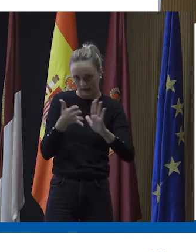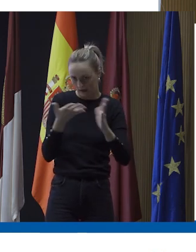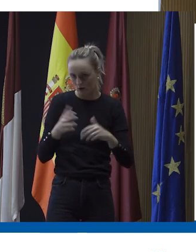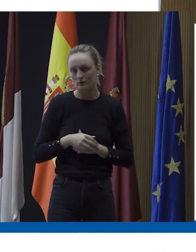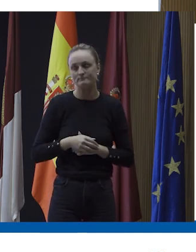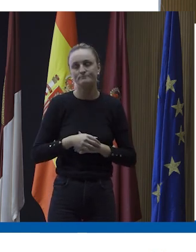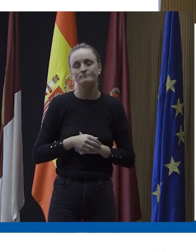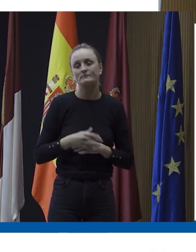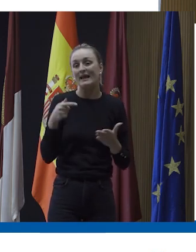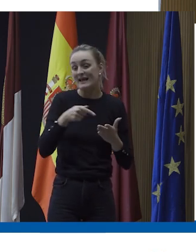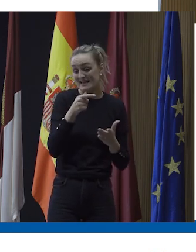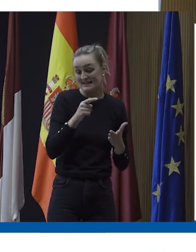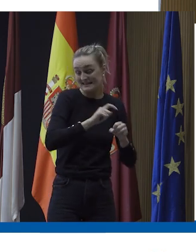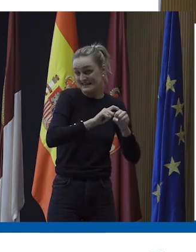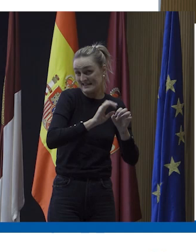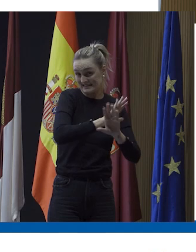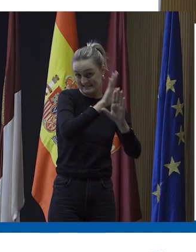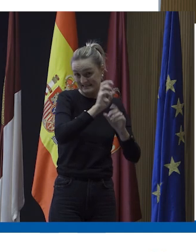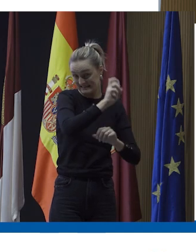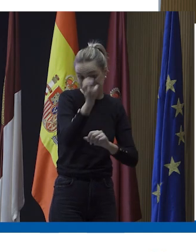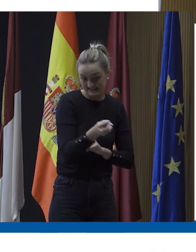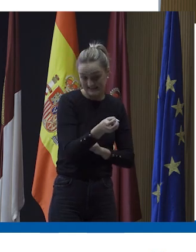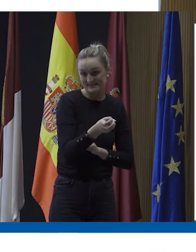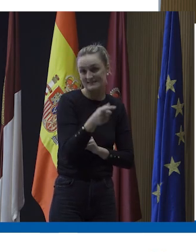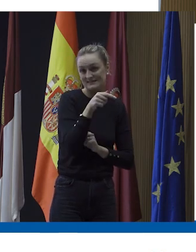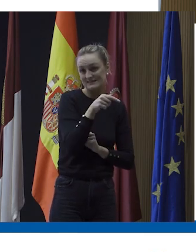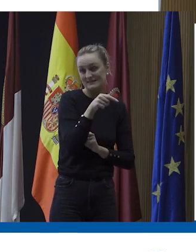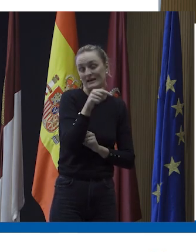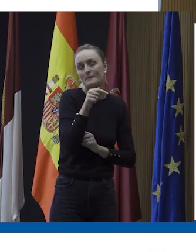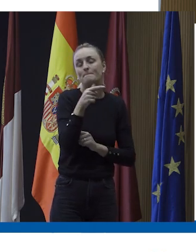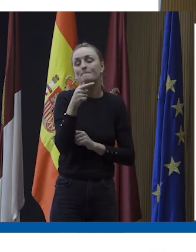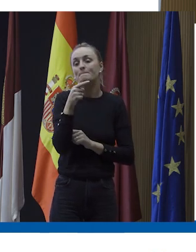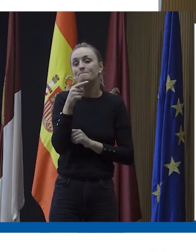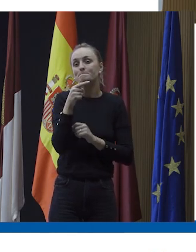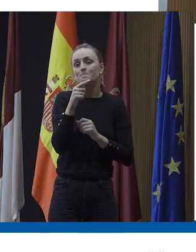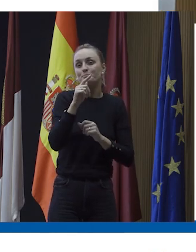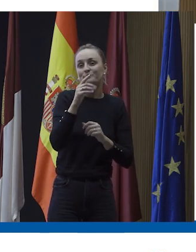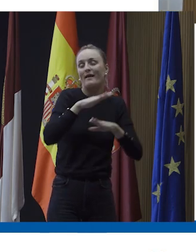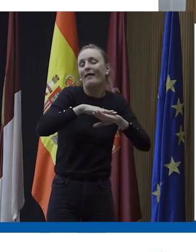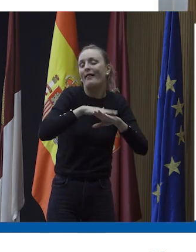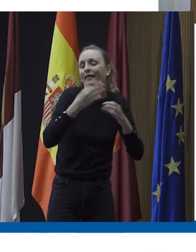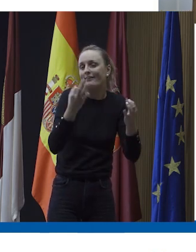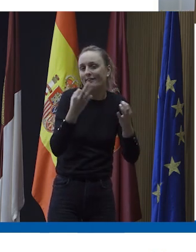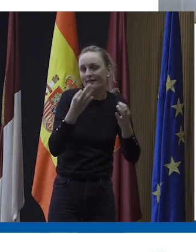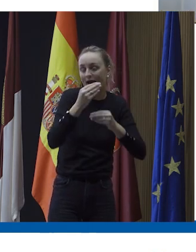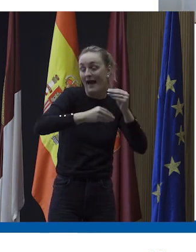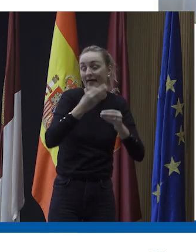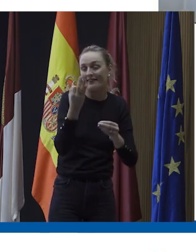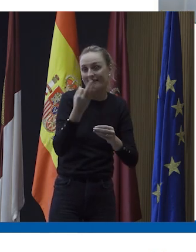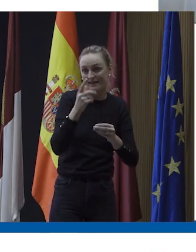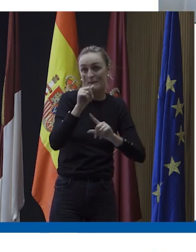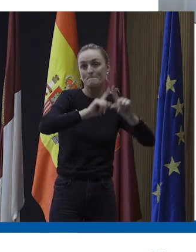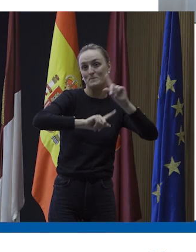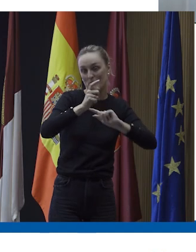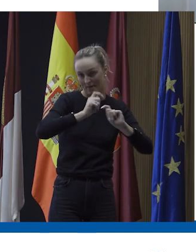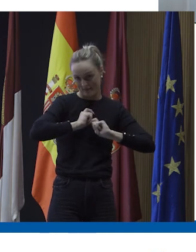desencadene esa clínica que ya teníamos todos los factores de riesgo preparados ahí, pero no se había manifestado el problema. Entonces,